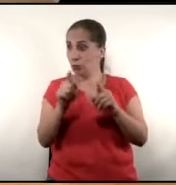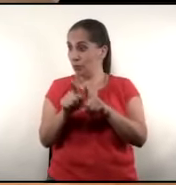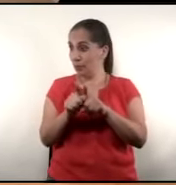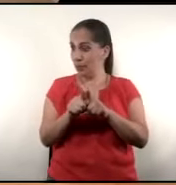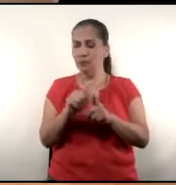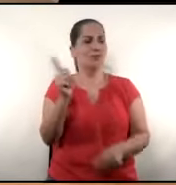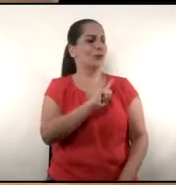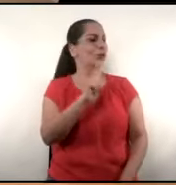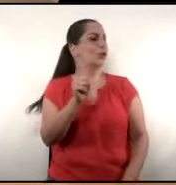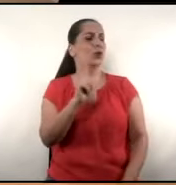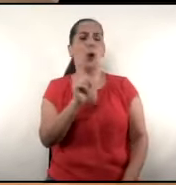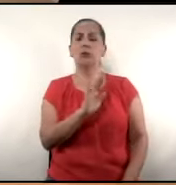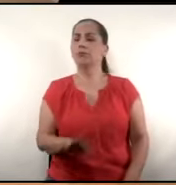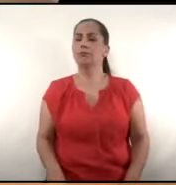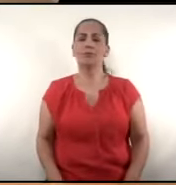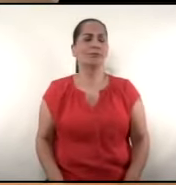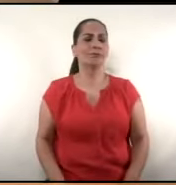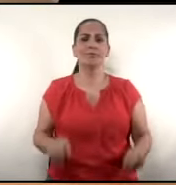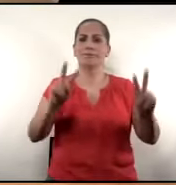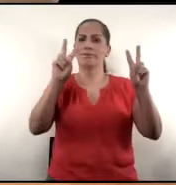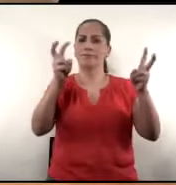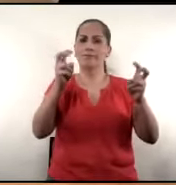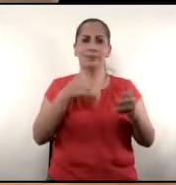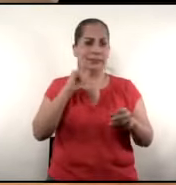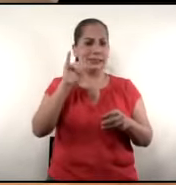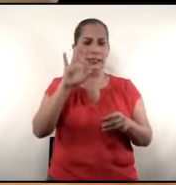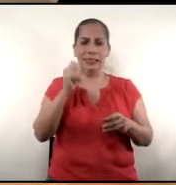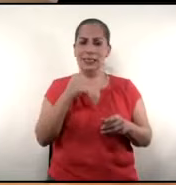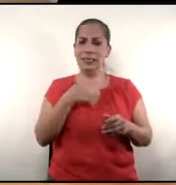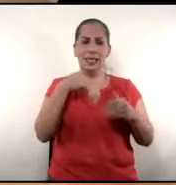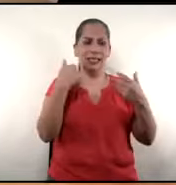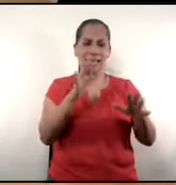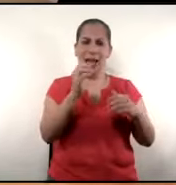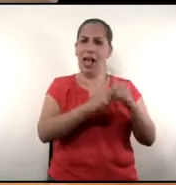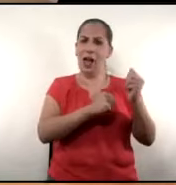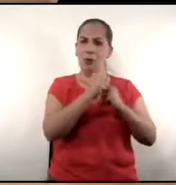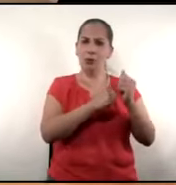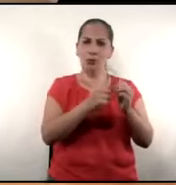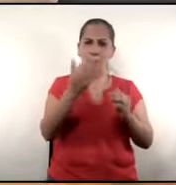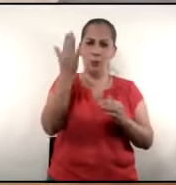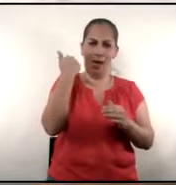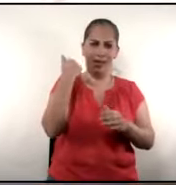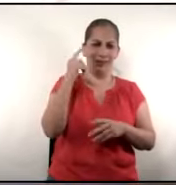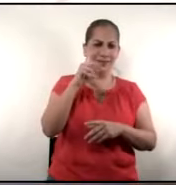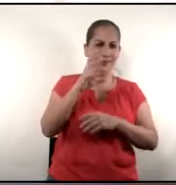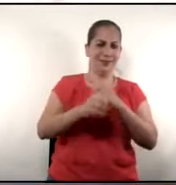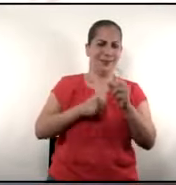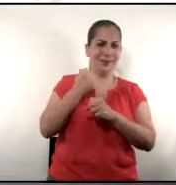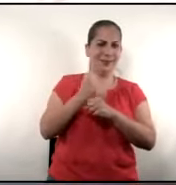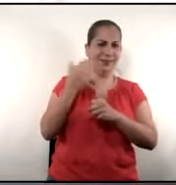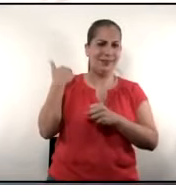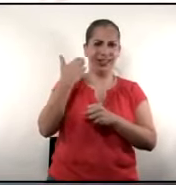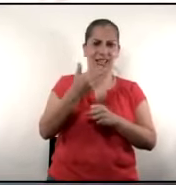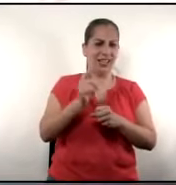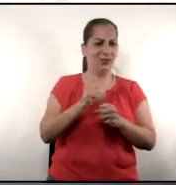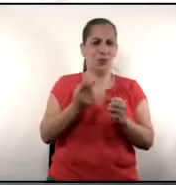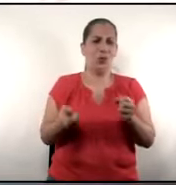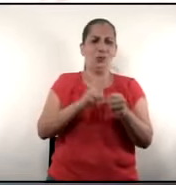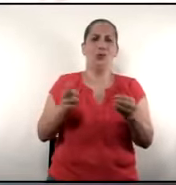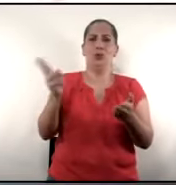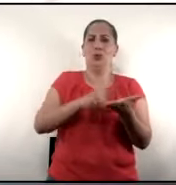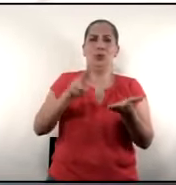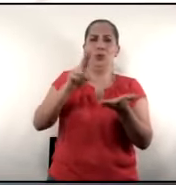¿Cero? Zapatero a tus zapatos. El ICE, cuando ha construido en las últimas décadas, lo ha hecho con sobrecostos